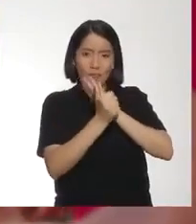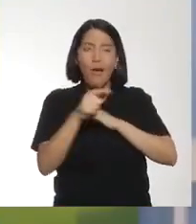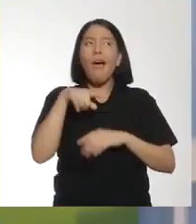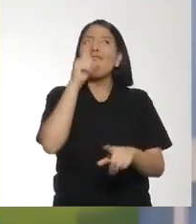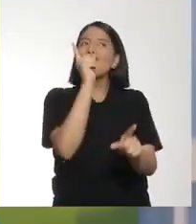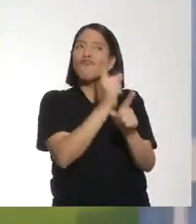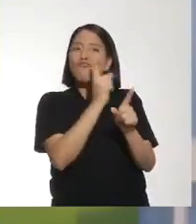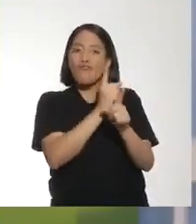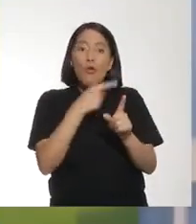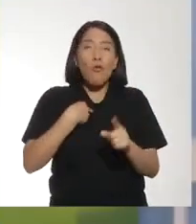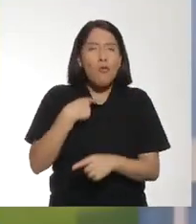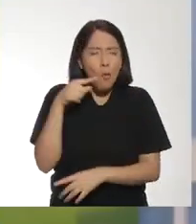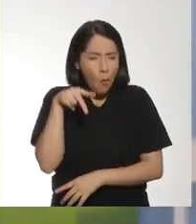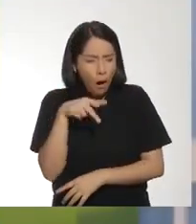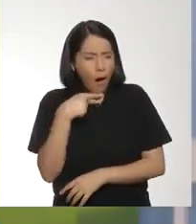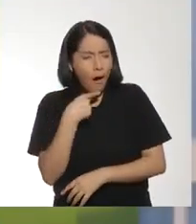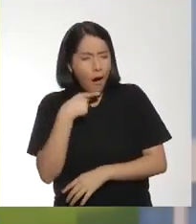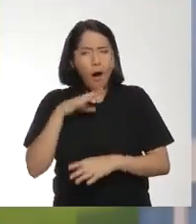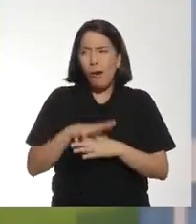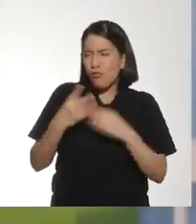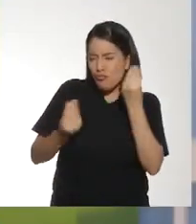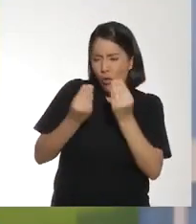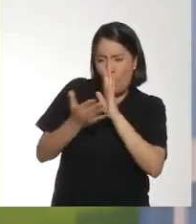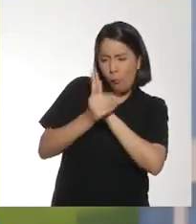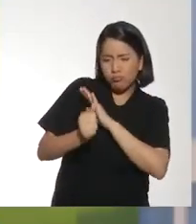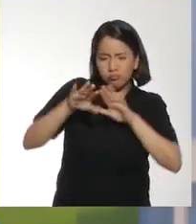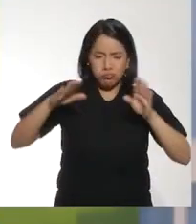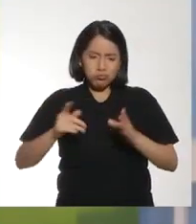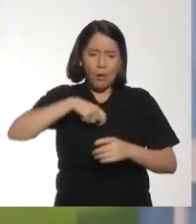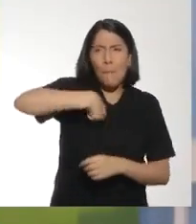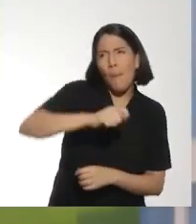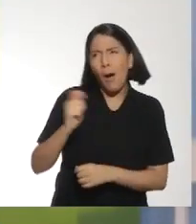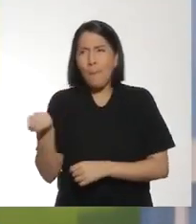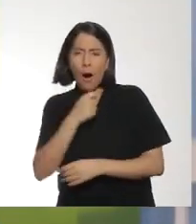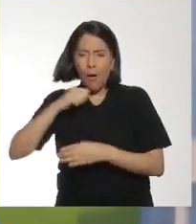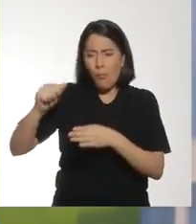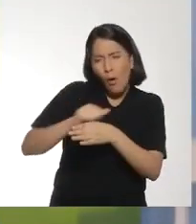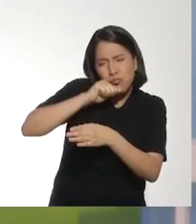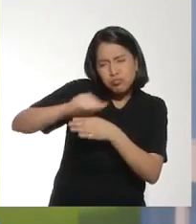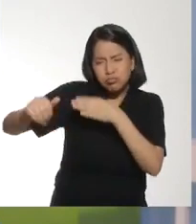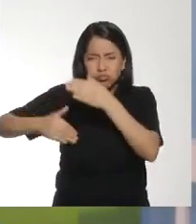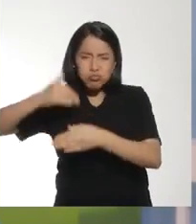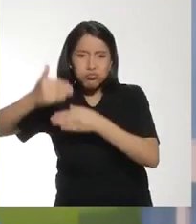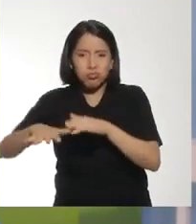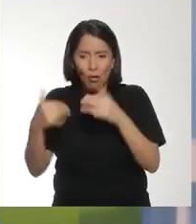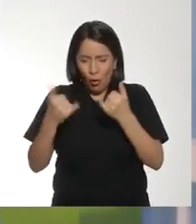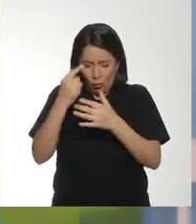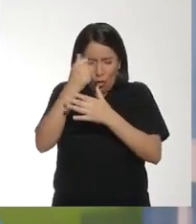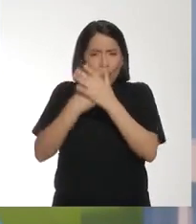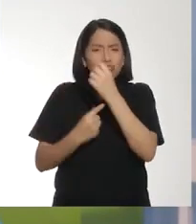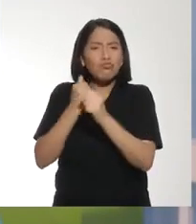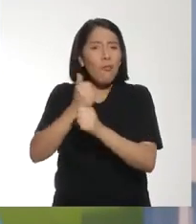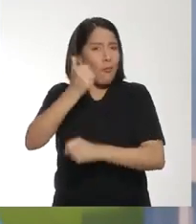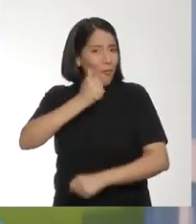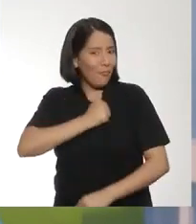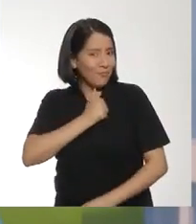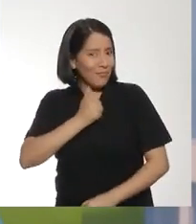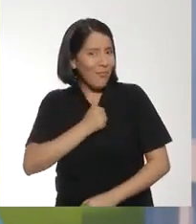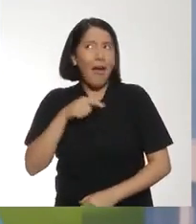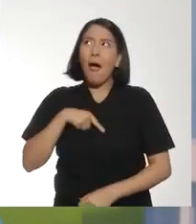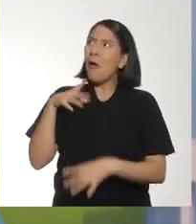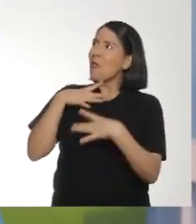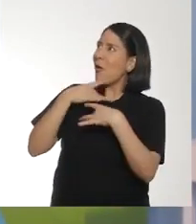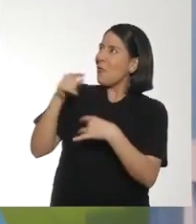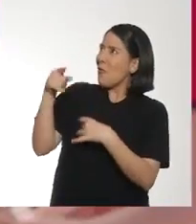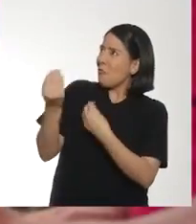desempeño. Bueno, eso es muy cierto. Cuando me di cuenta que tenía mucho talento para el ping-pong, fui practicando y practicando y practicando y ahora tengo muchísima más